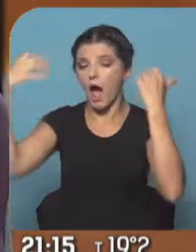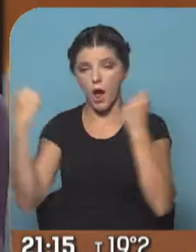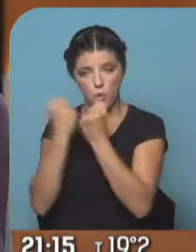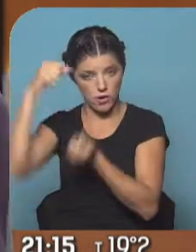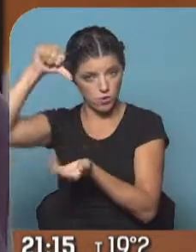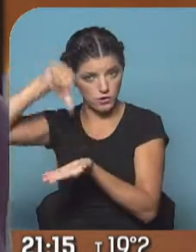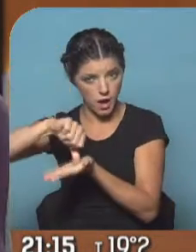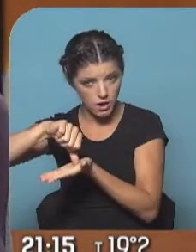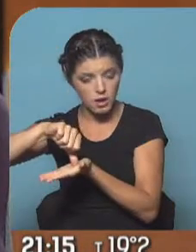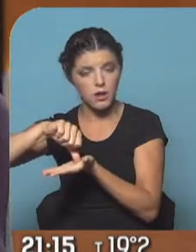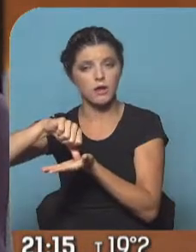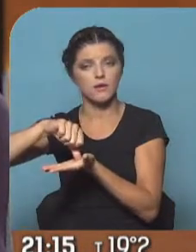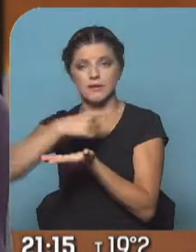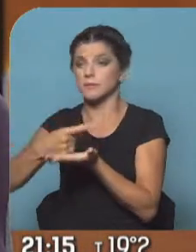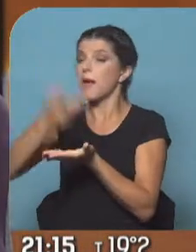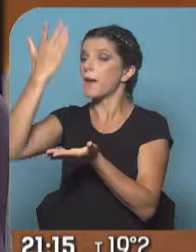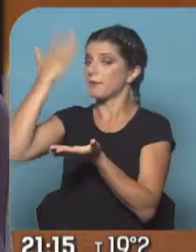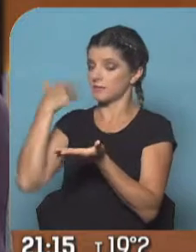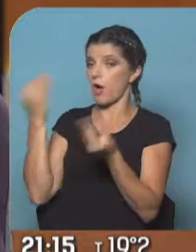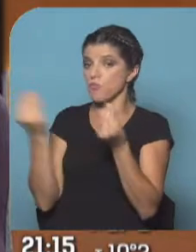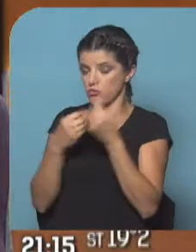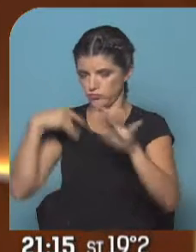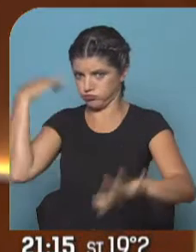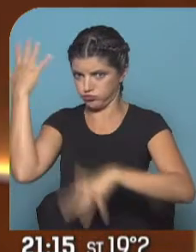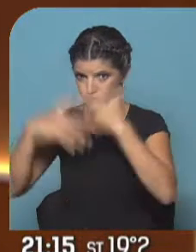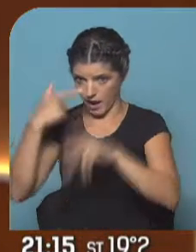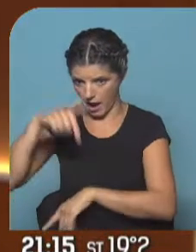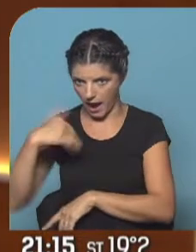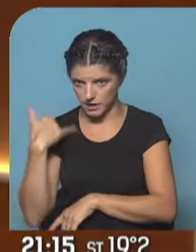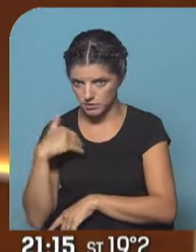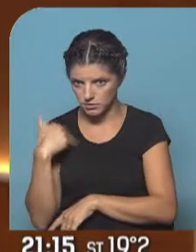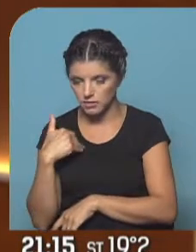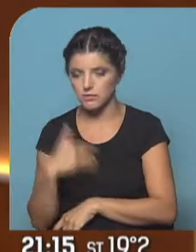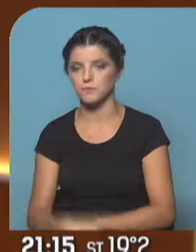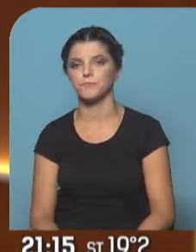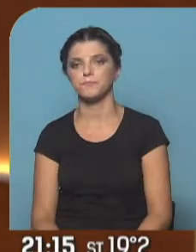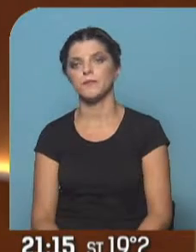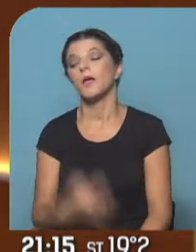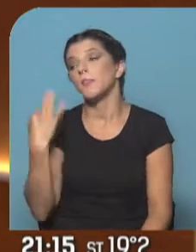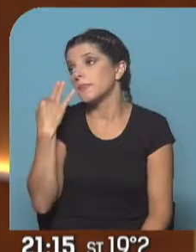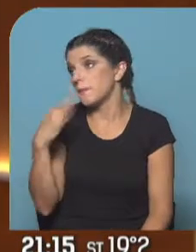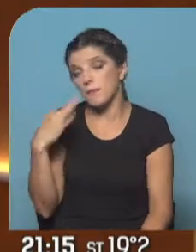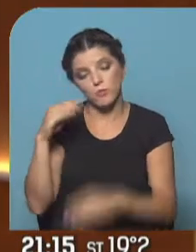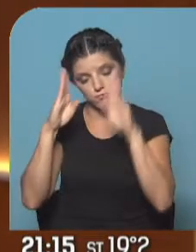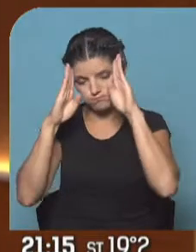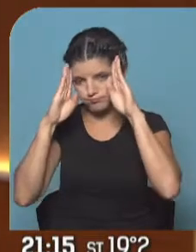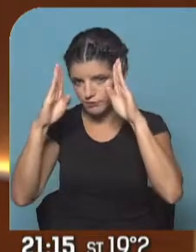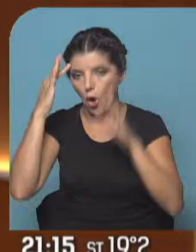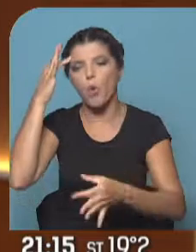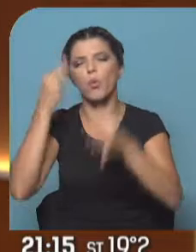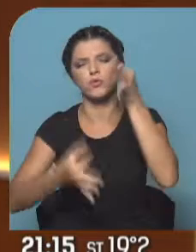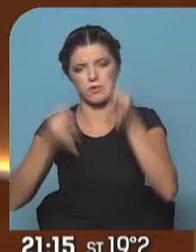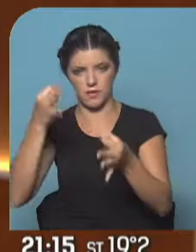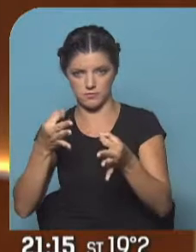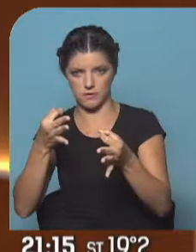se firmó con Irán y que la semana pasada dio tanto que hablar en la justicia argentina. Mire, acá hay que seguir a la justicia, es decir,